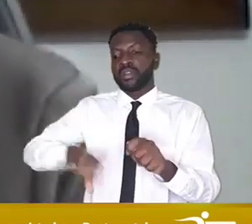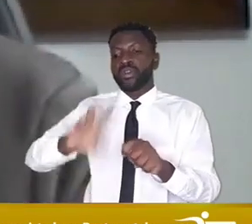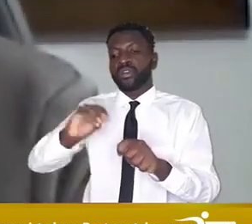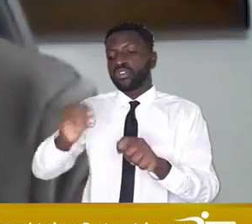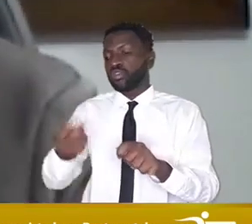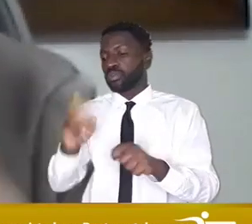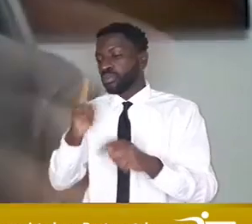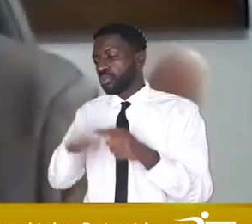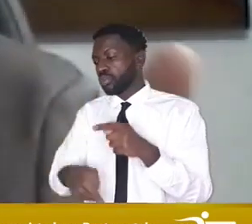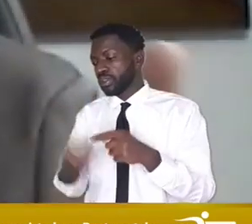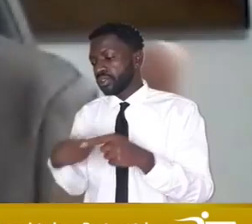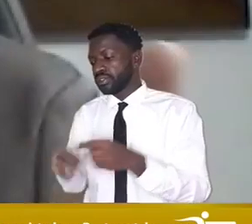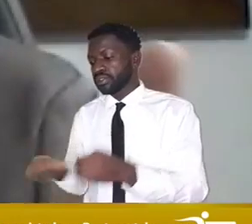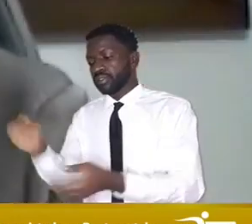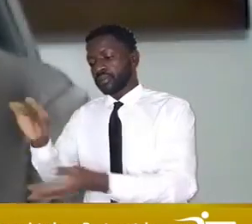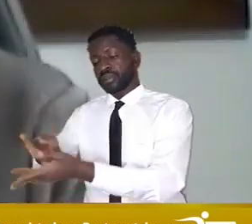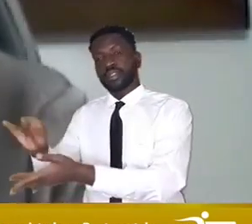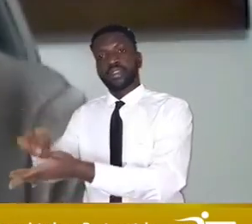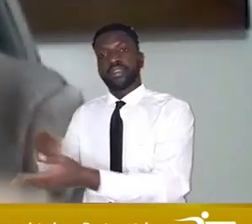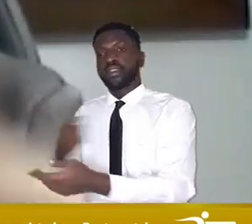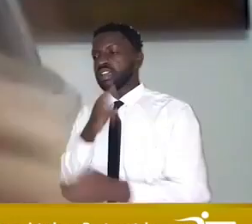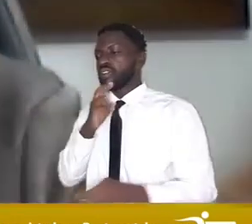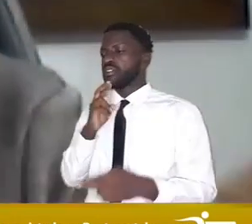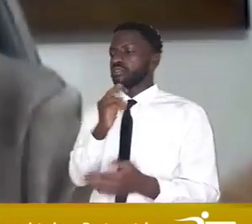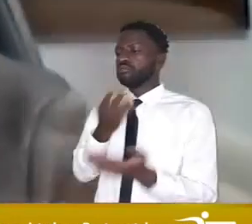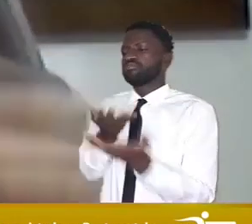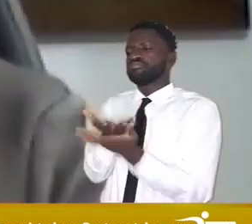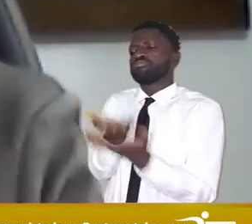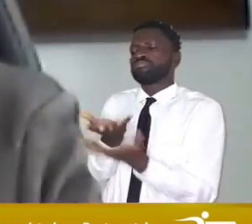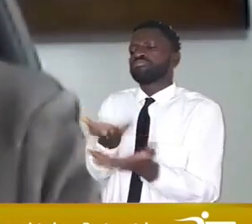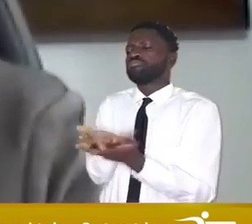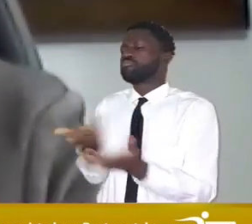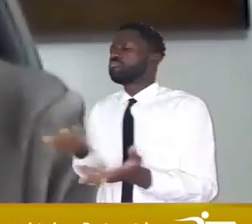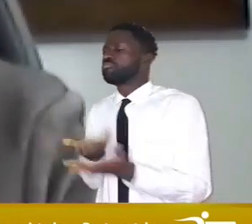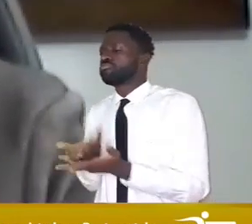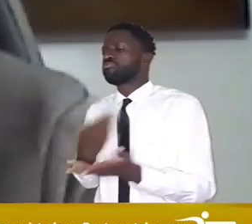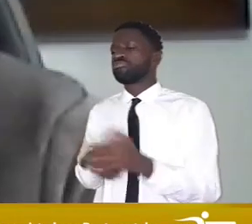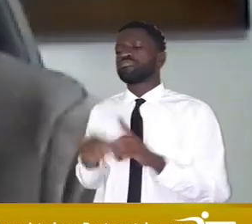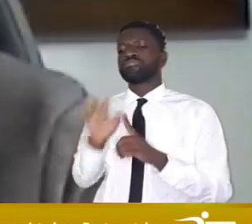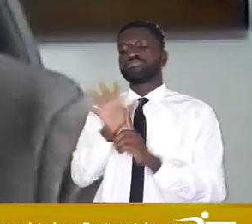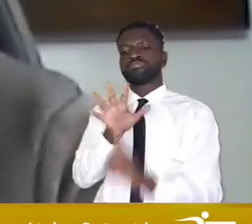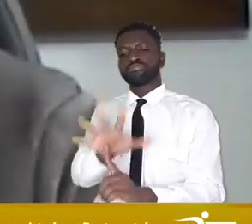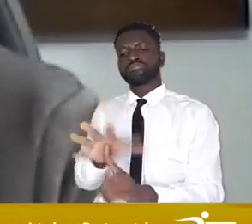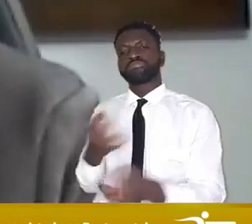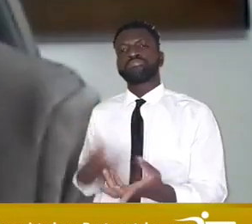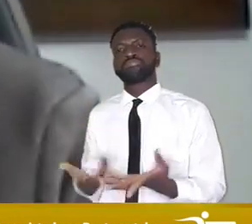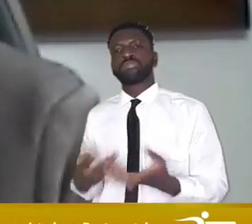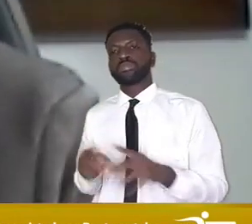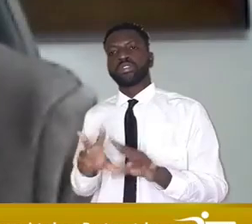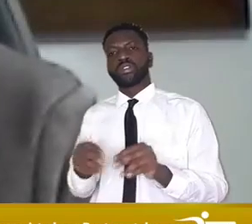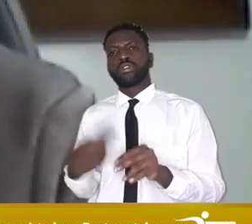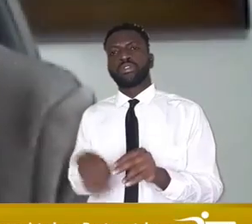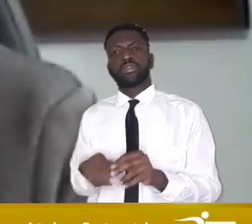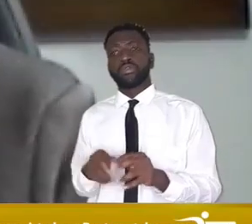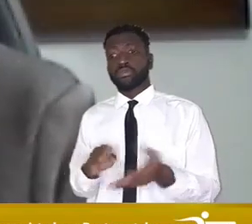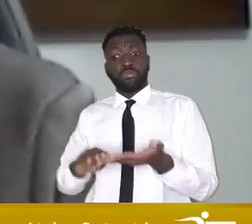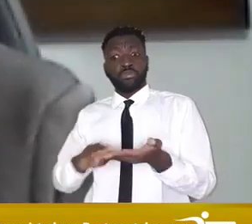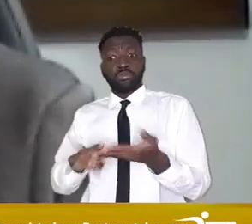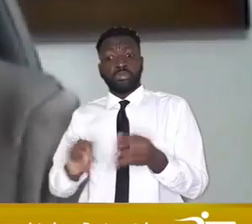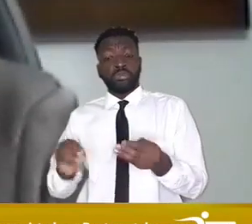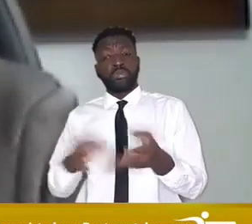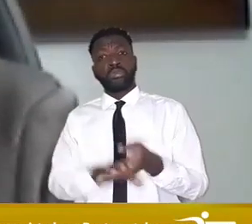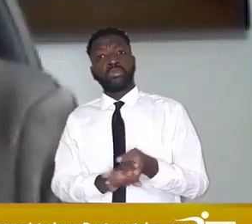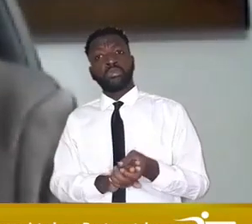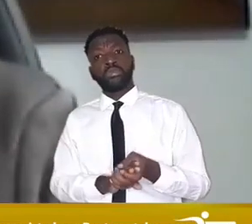uno a veces regaña y disciplina, pero eso no resuelve, eso